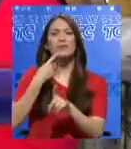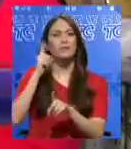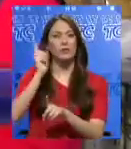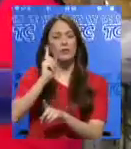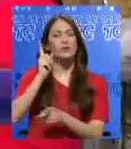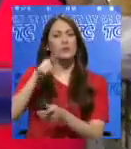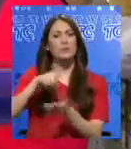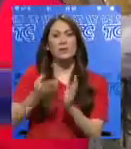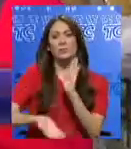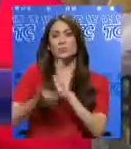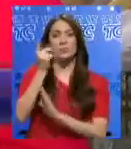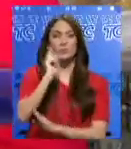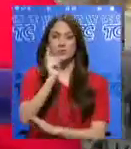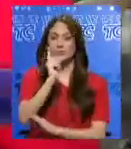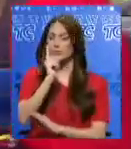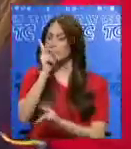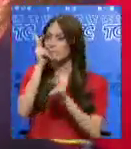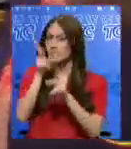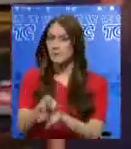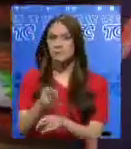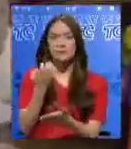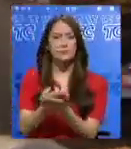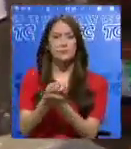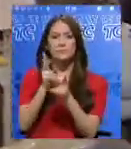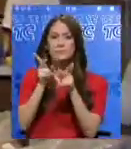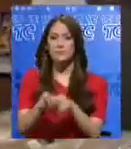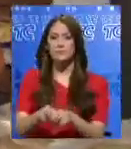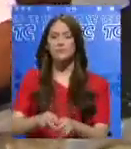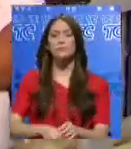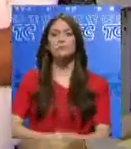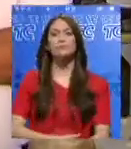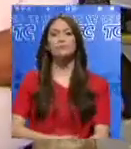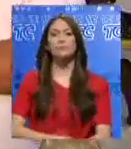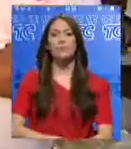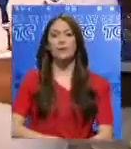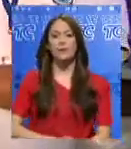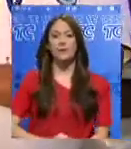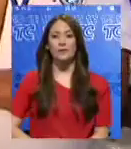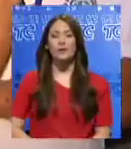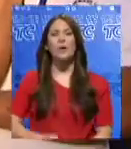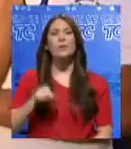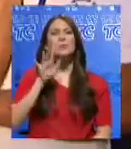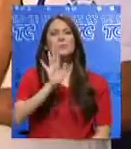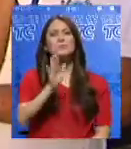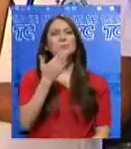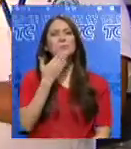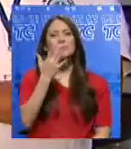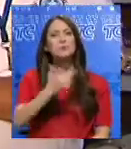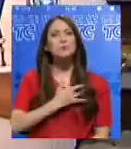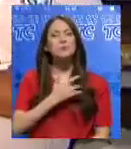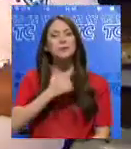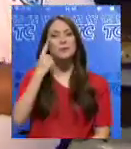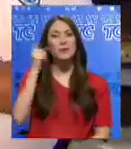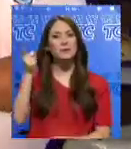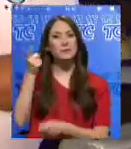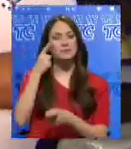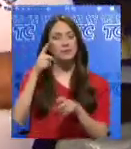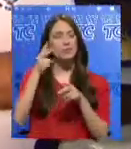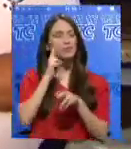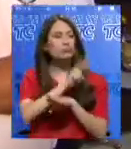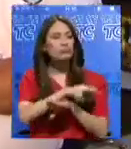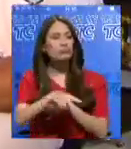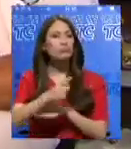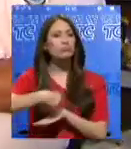un precio exagerado. Magnífico, señora Intendenta. Usted, amigo comerciante, ¿cómo toma usted este tipo de controles de precios, sobre todo aquí en el